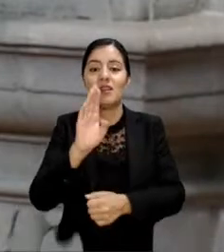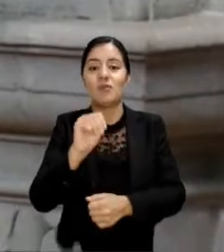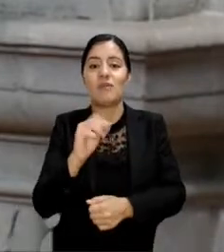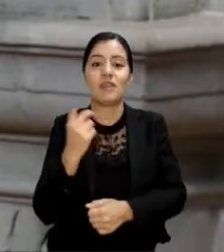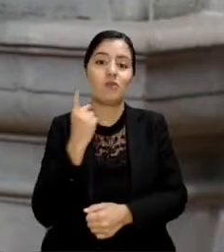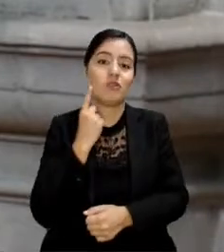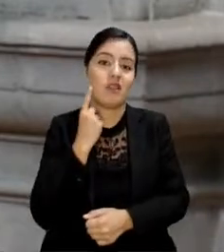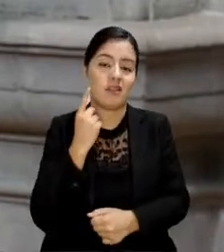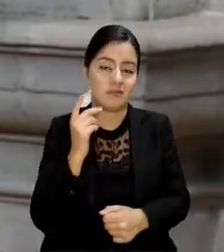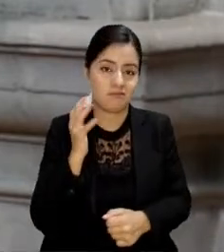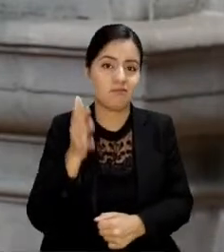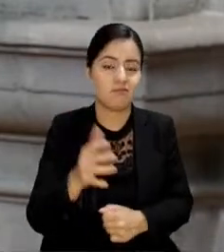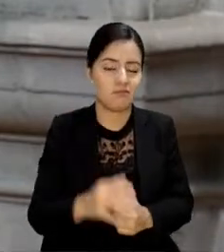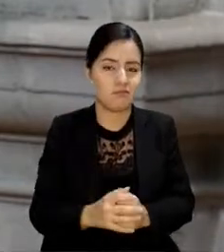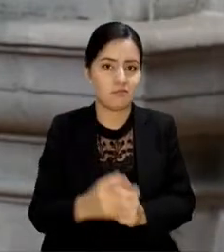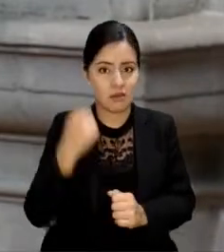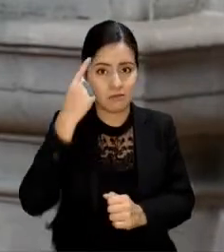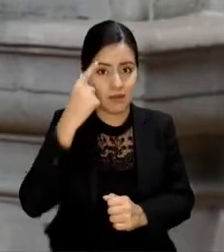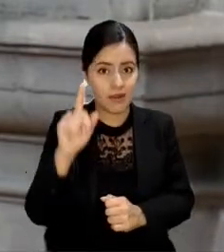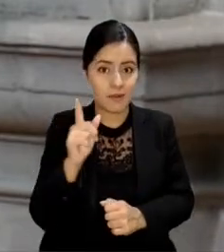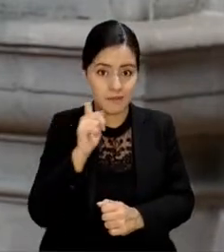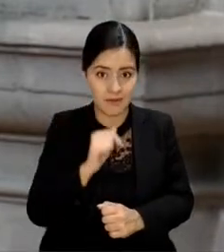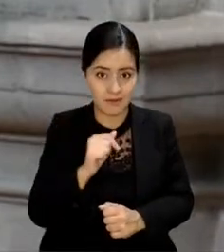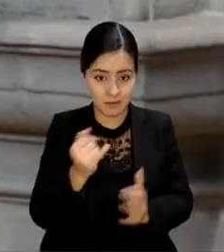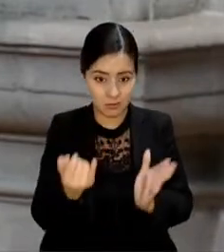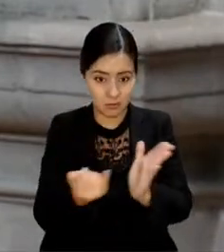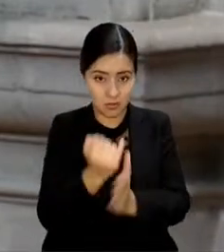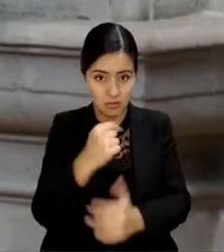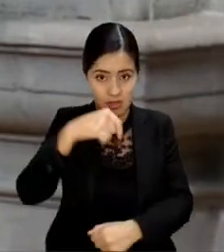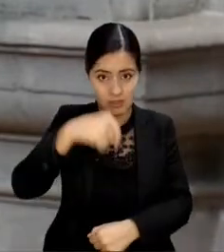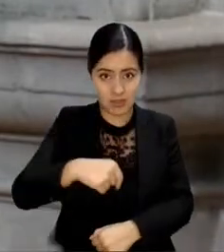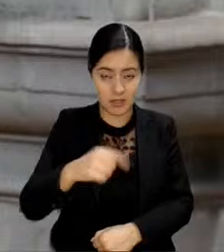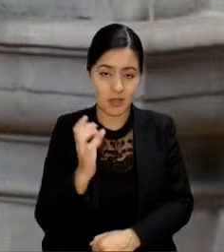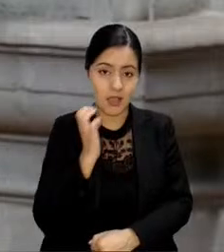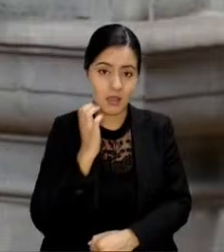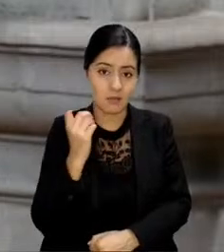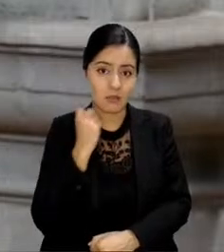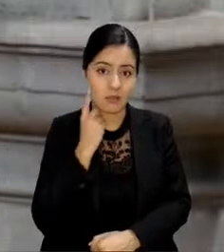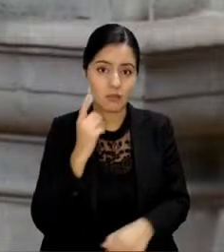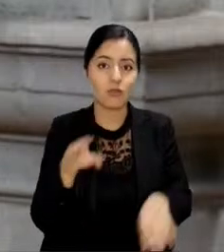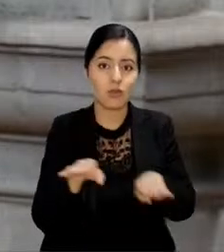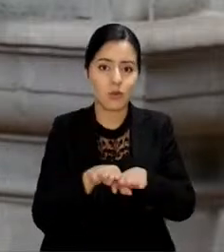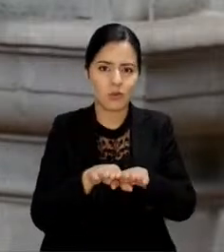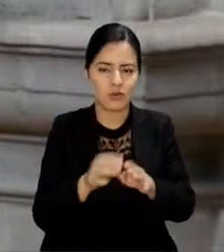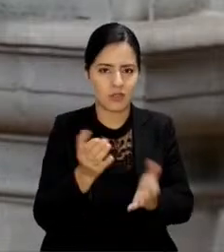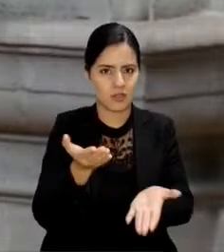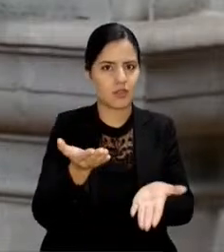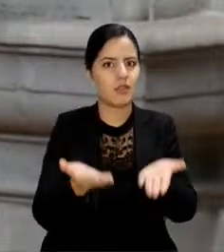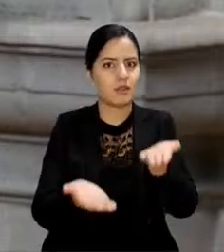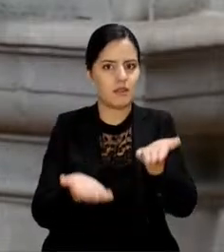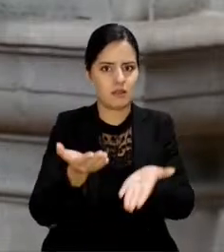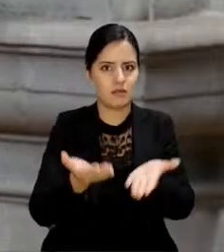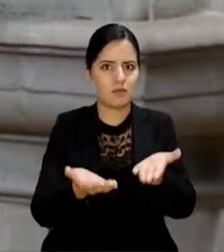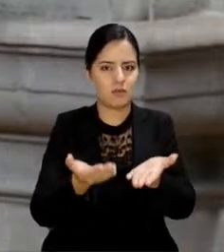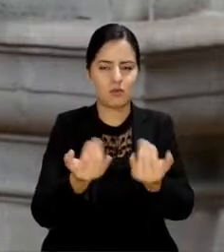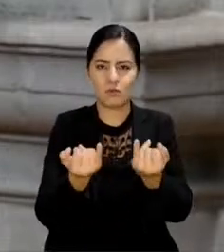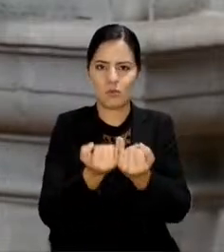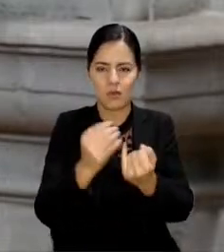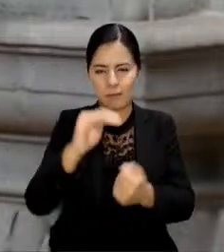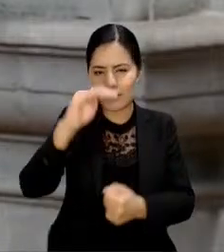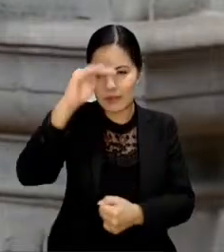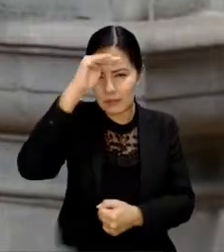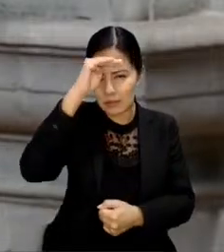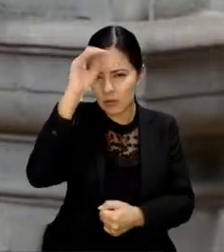diputadas, para que el día de mañana las decisiones que se tomen dentro de este órgano tengan el equilibrio y el pensamiento